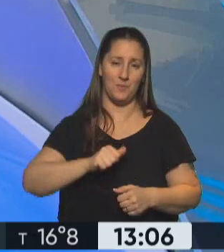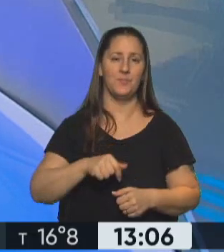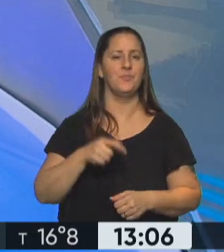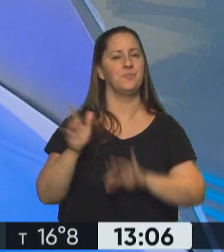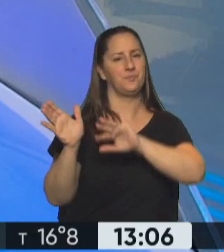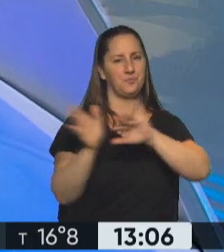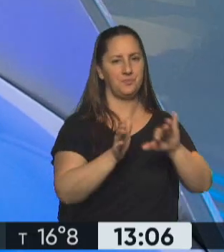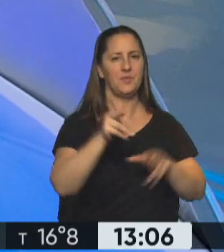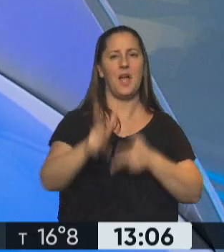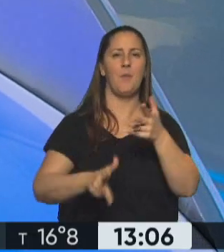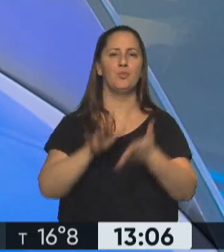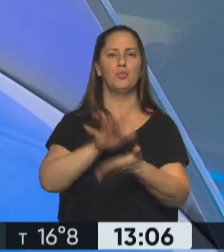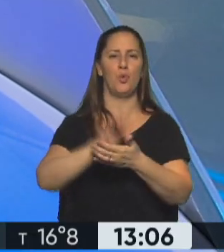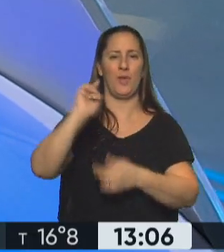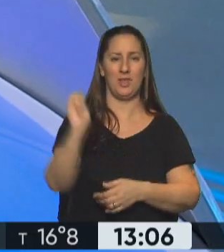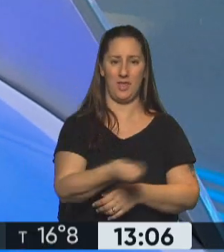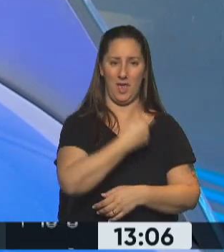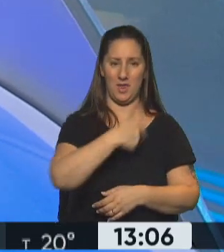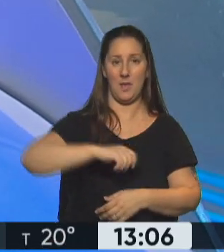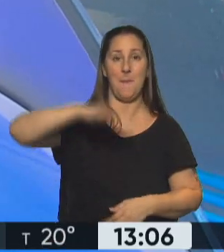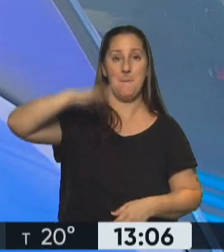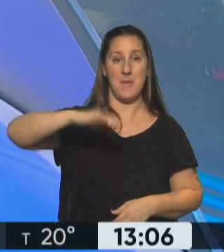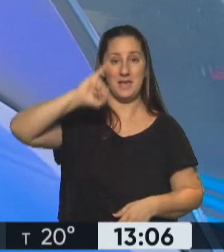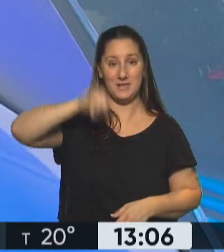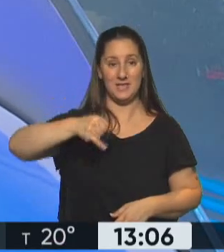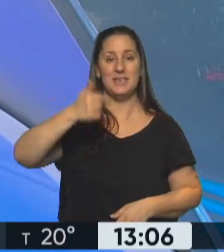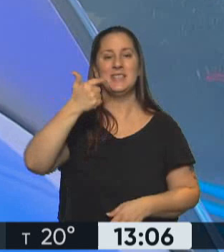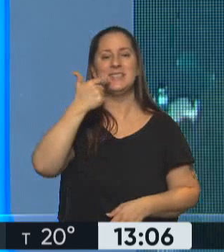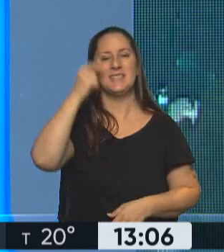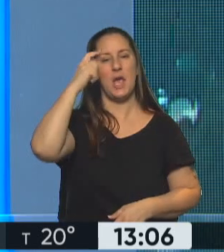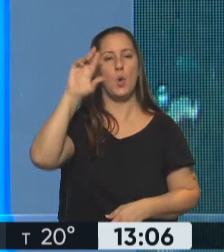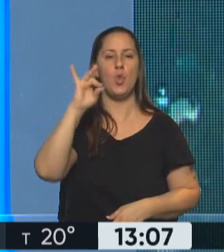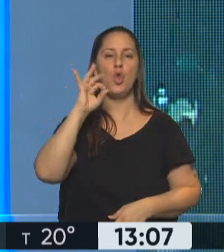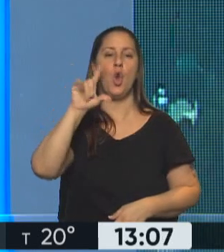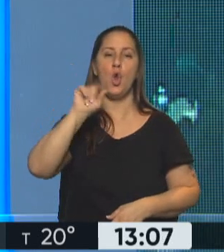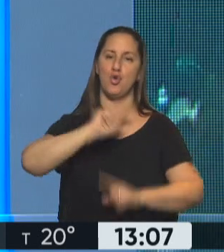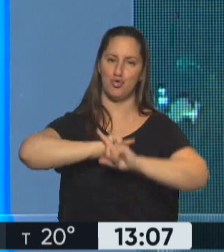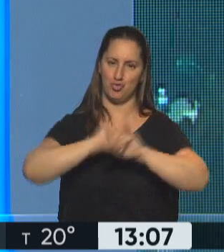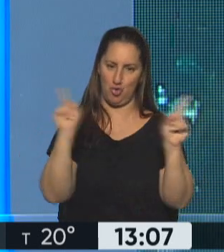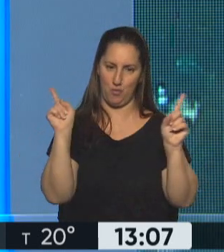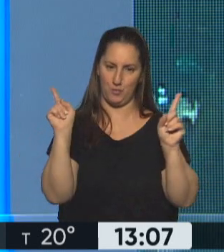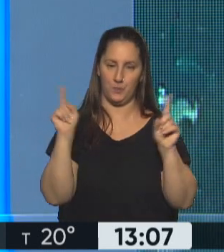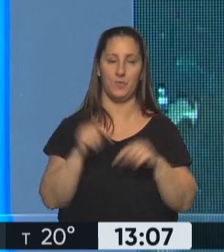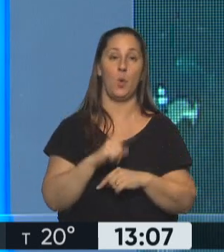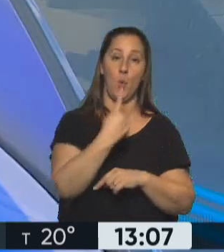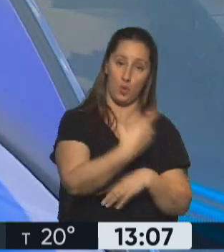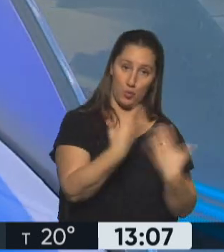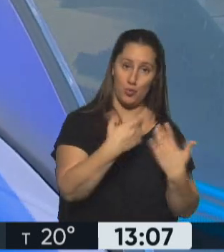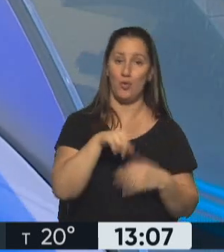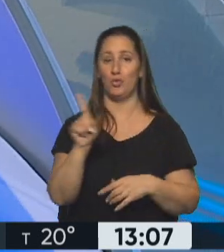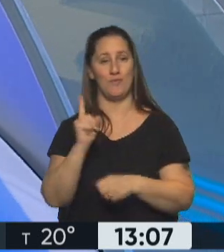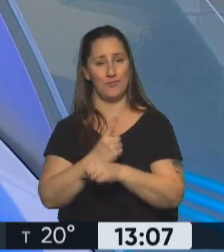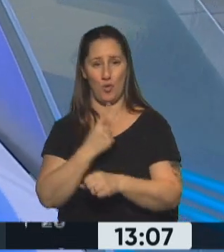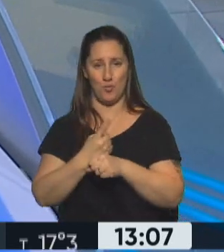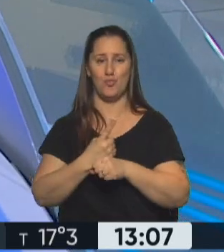Vamos a hablar de tenis. El peque sí, Cerúndolo no. Uno pudo, el otro no pudo, en lo que son todos